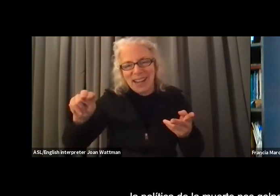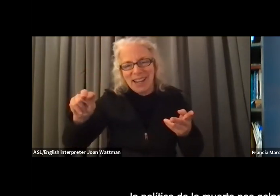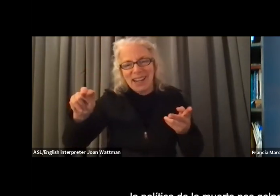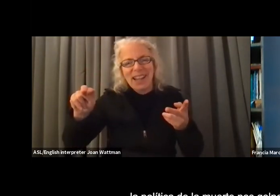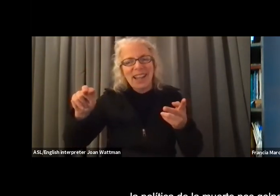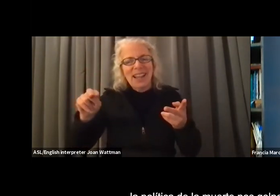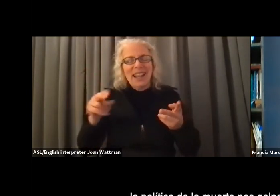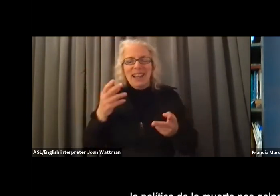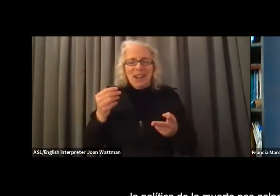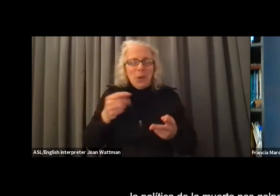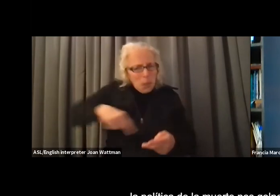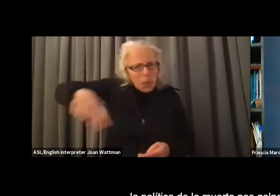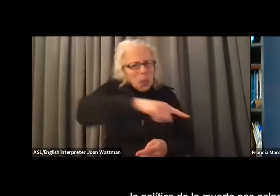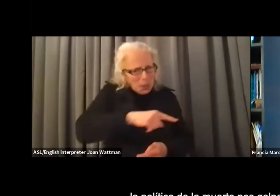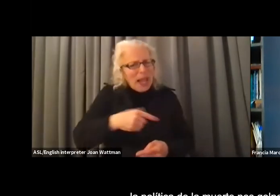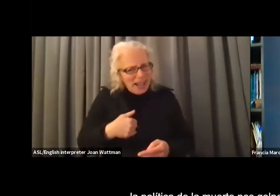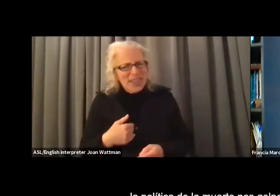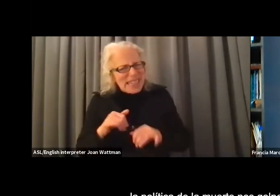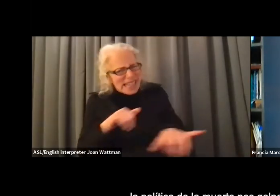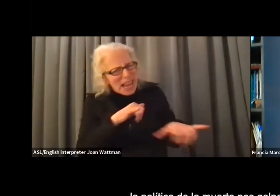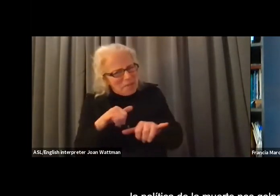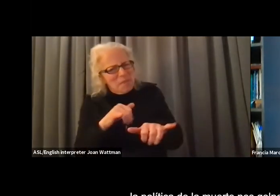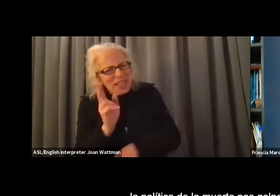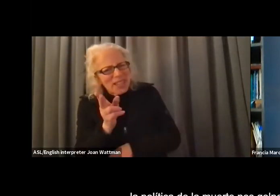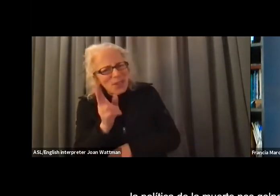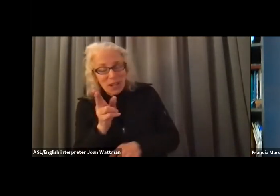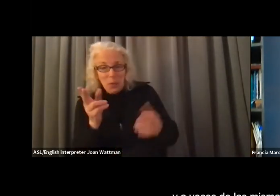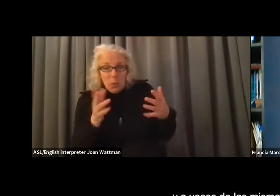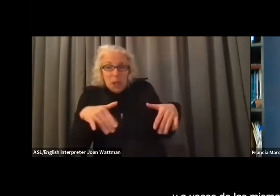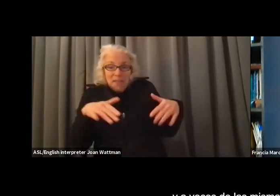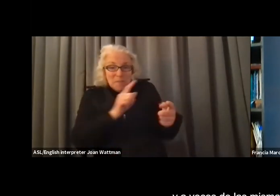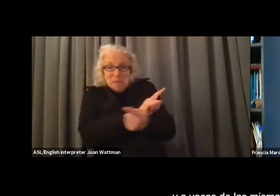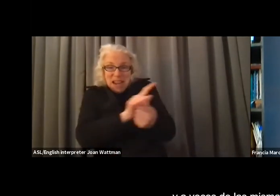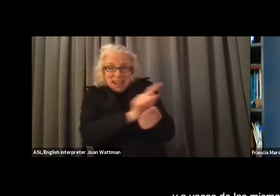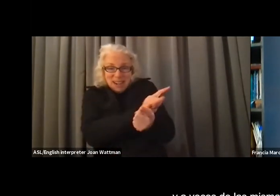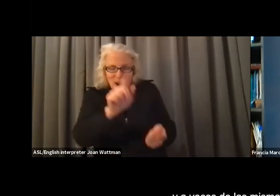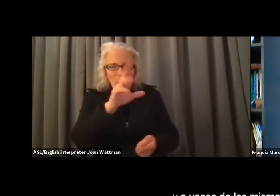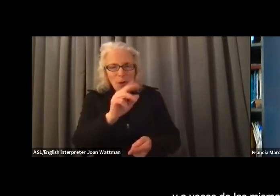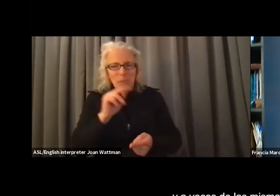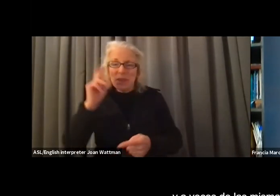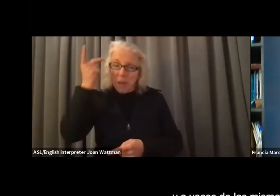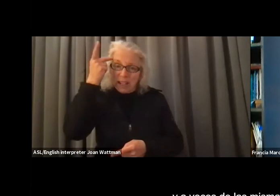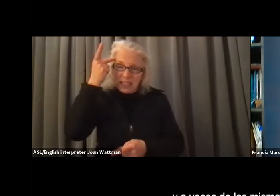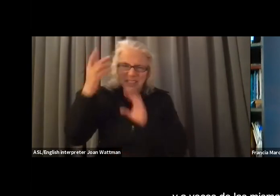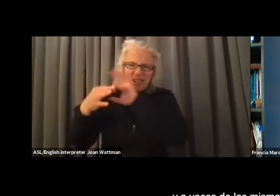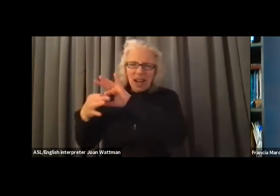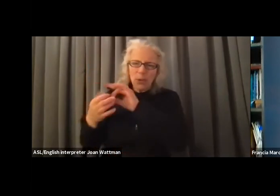nos golpea en todos los lugares del mundo y a veces de las mismas